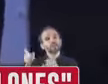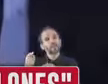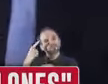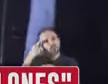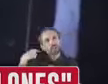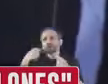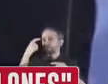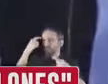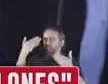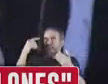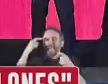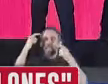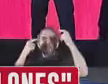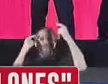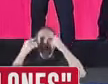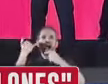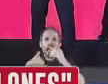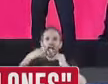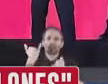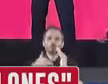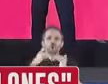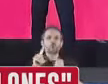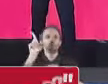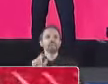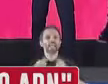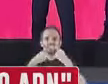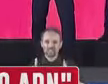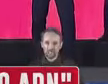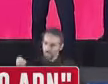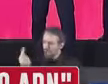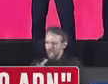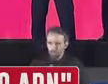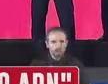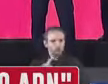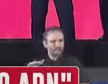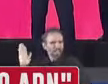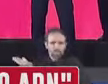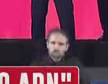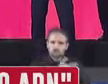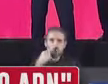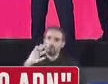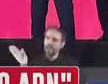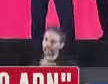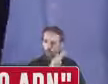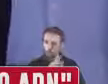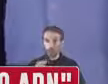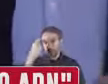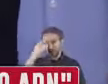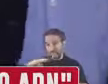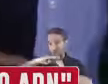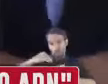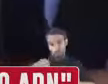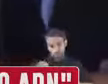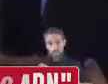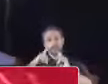estamos construyendo un país diferente no sólo para nosotros sino para todos y todas para los que piensan como nosotros